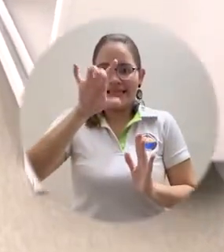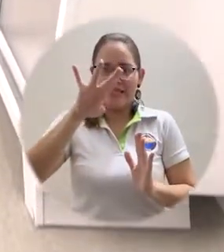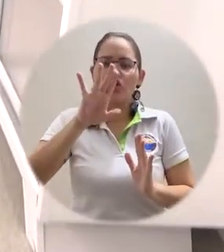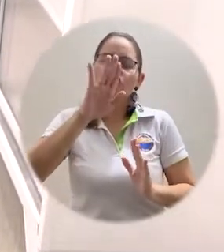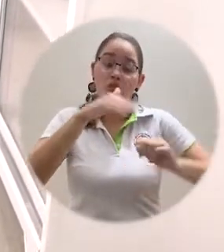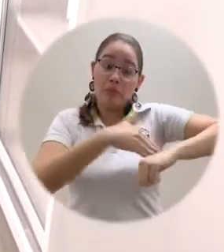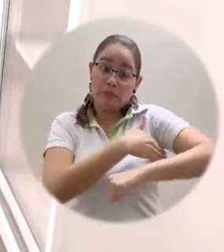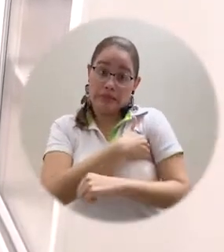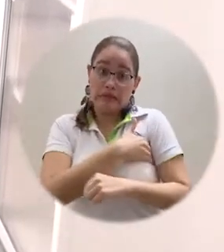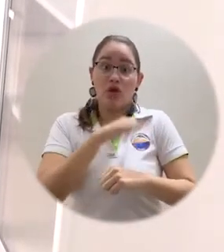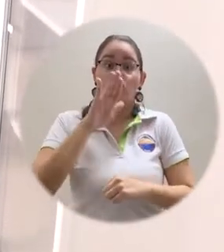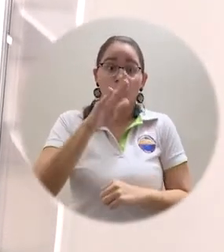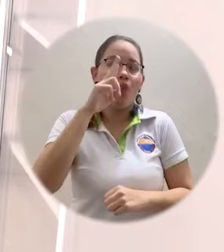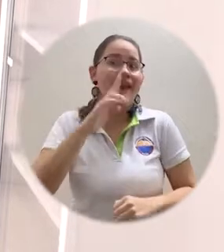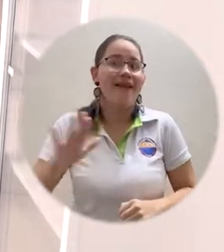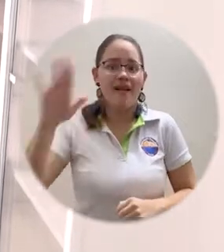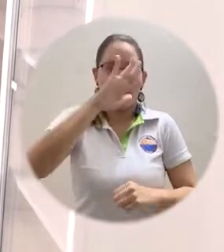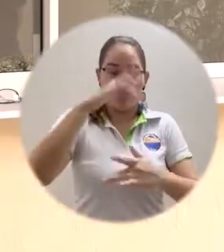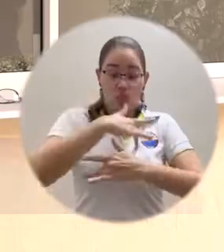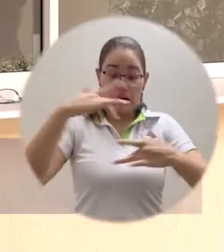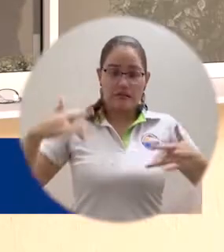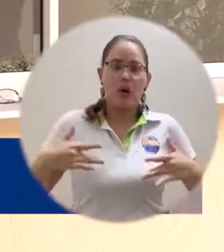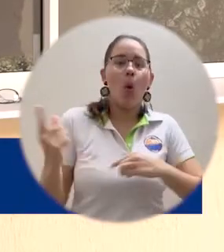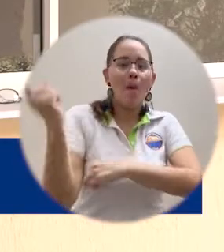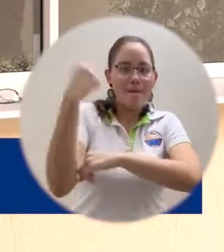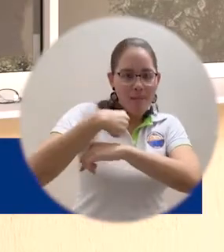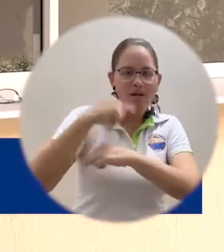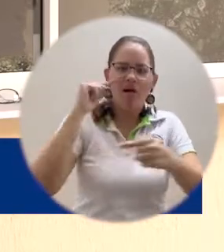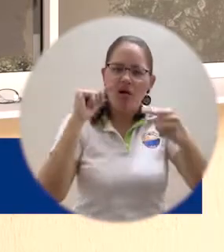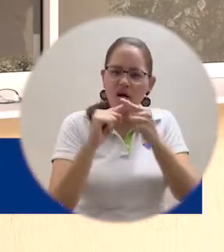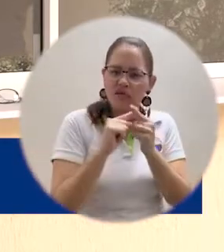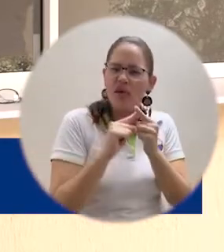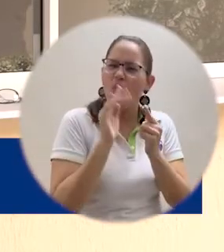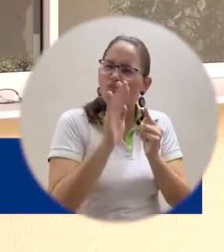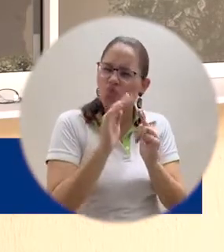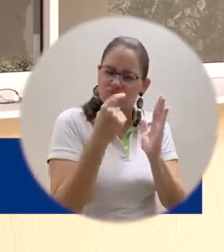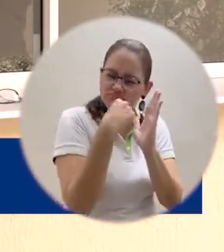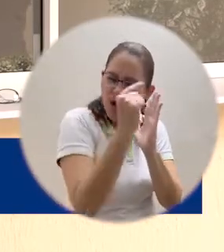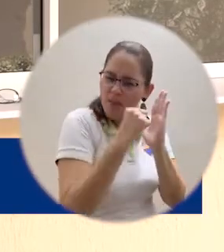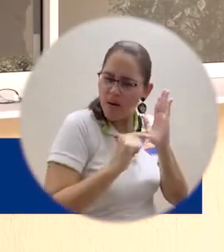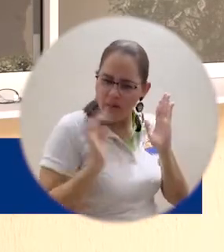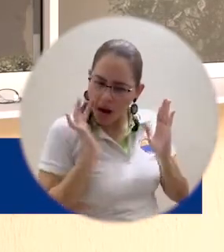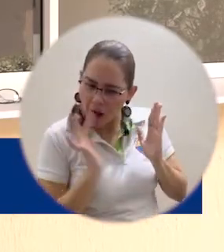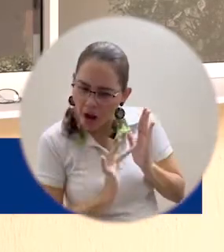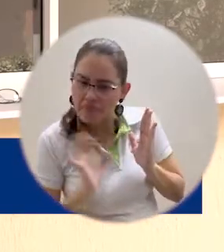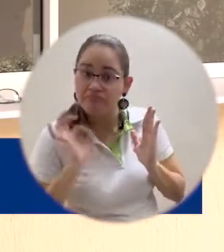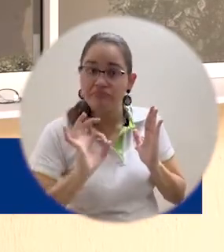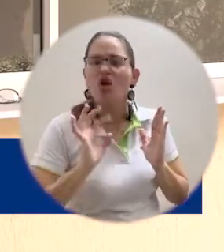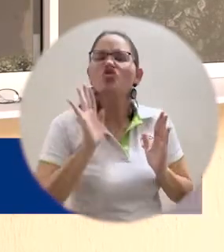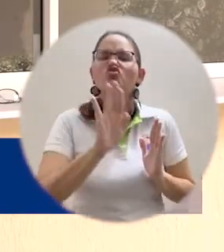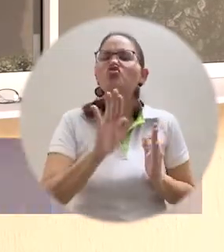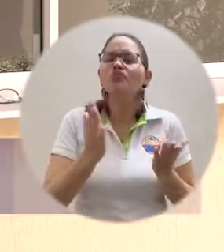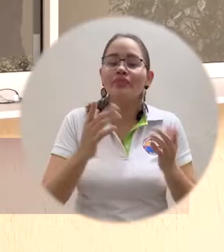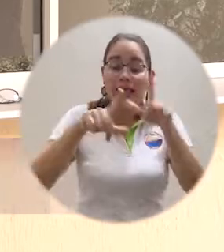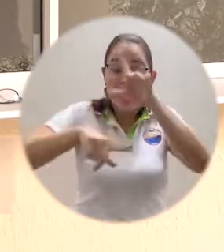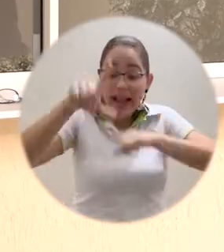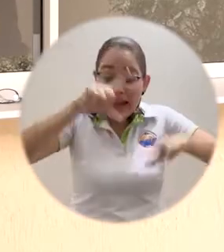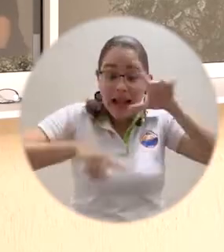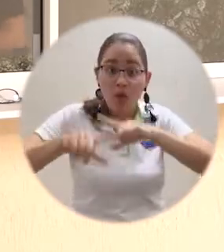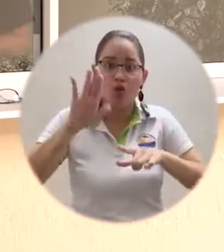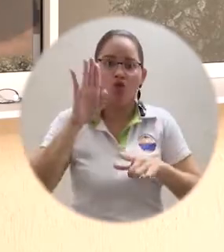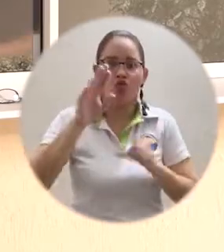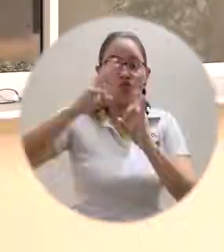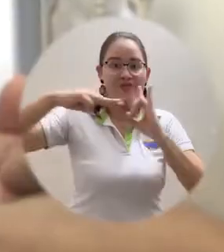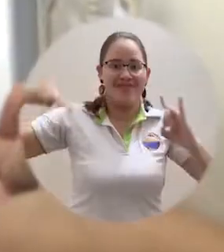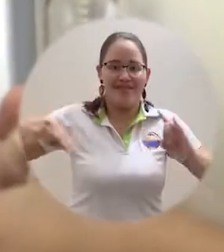de Salud. El Instituto Nacional de Salud nos pide a nosotros que hagamos la revisión al Laboratorio de Biología Molecular de